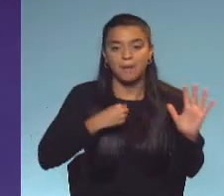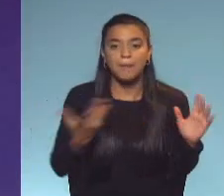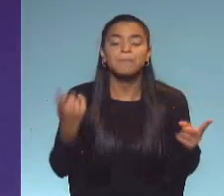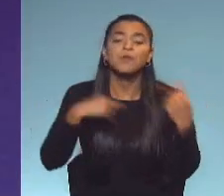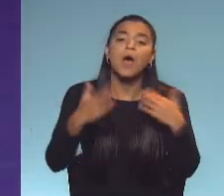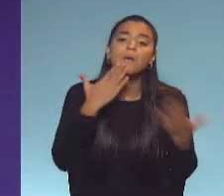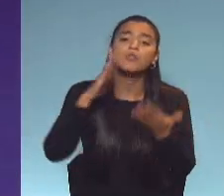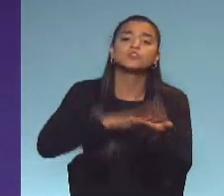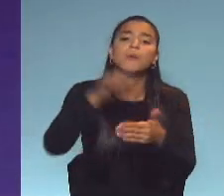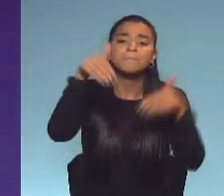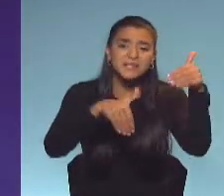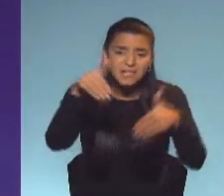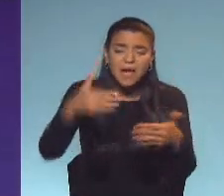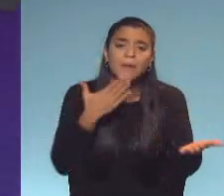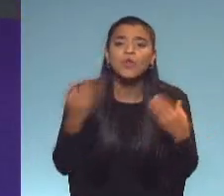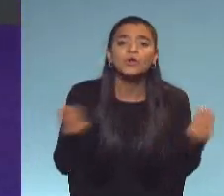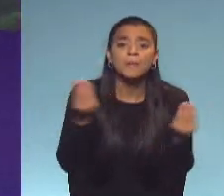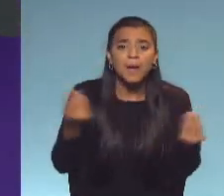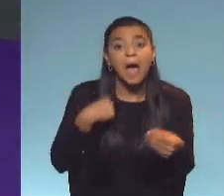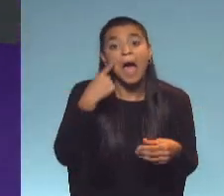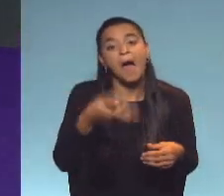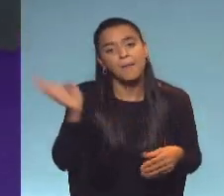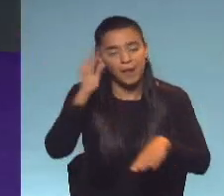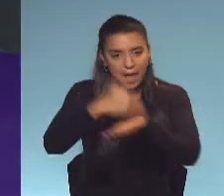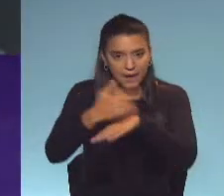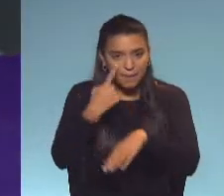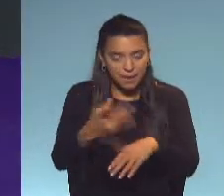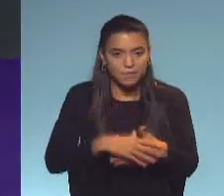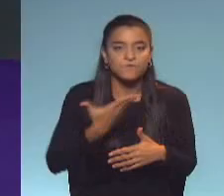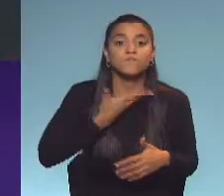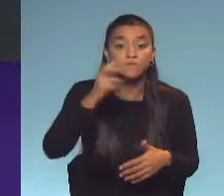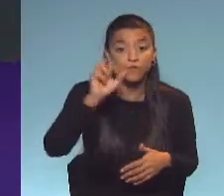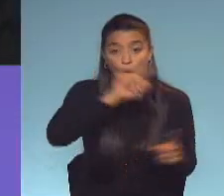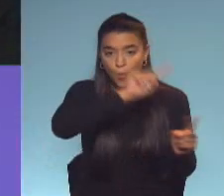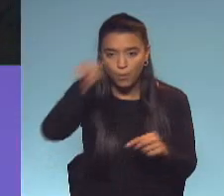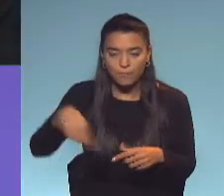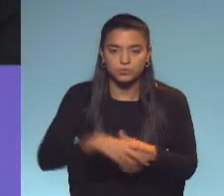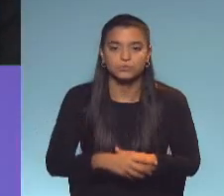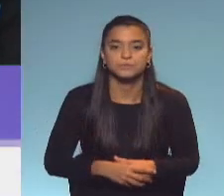Pero hablando de presencialidad y hablando de lo que ocurre, Ale, salimos rápidamente a la calle. Flor, volvemos con vos.